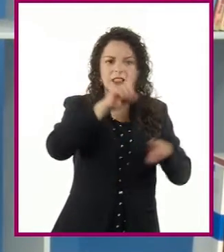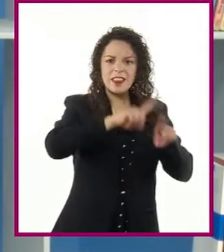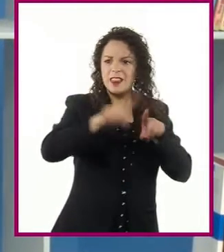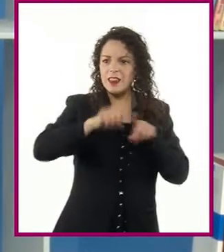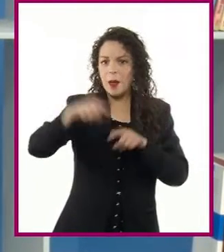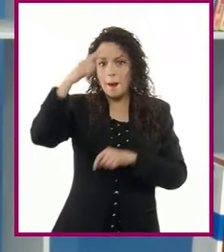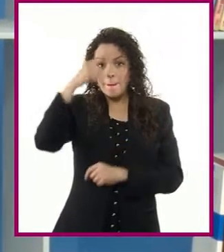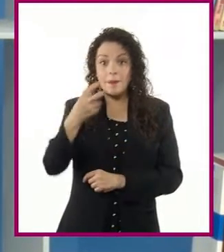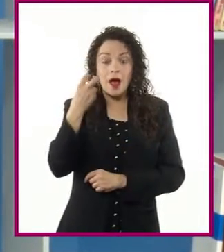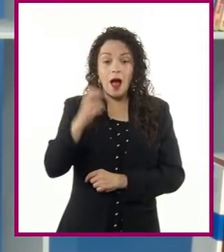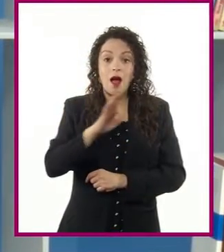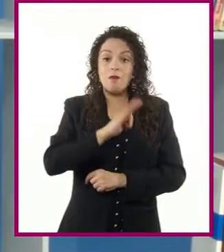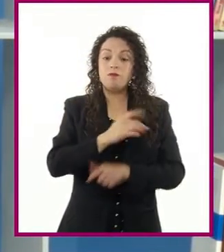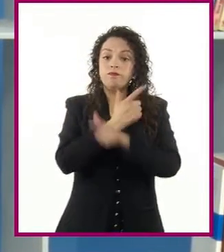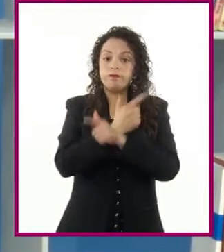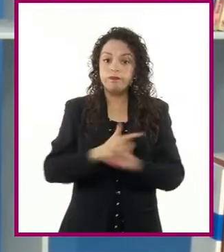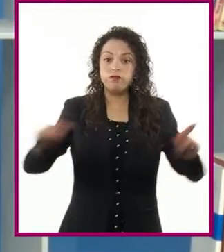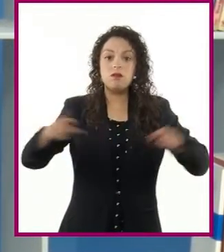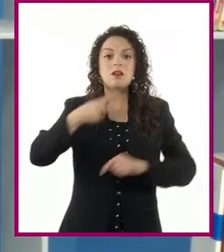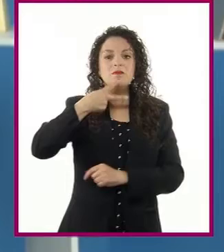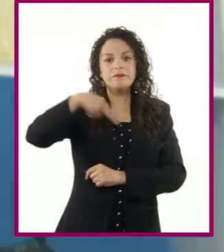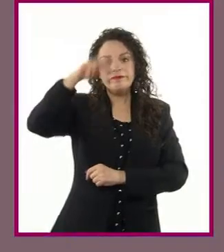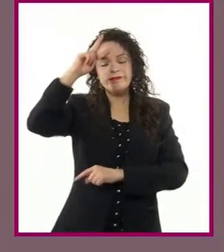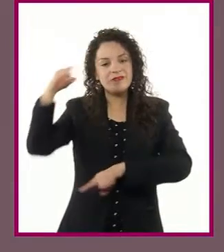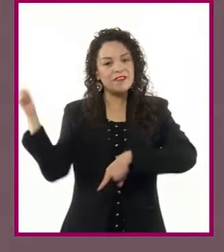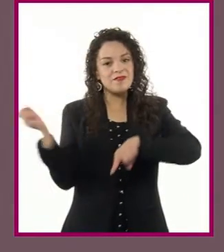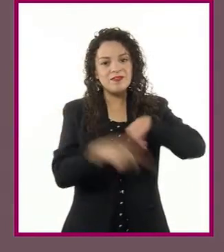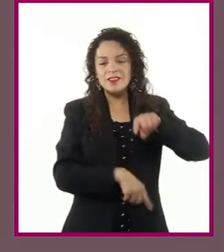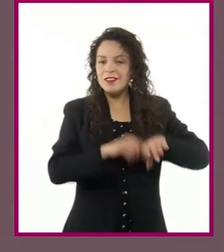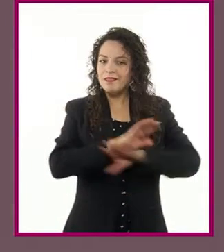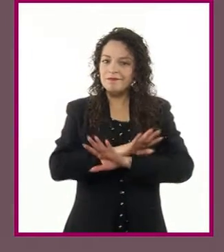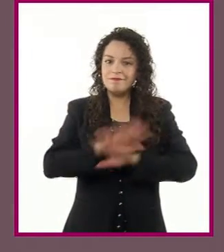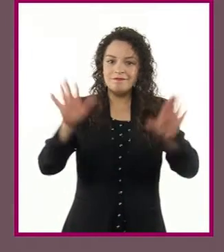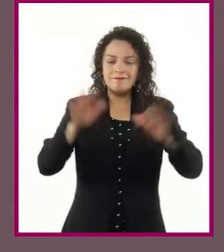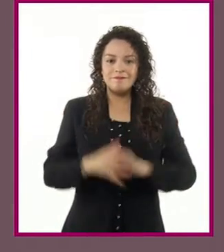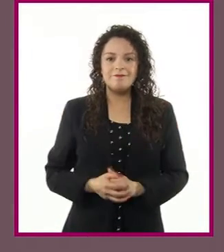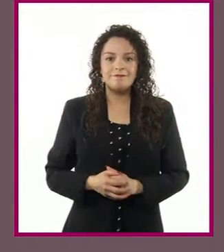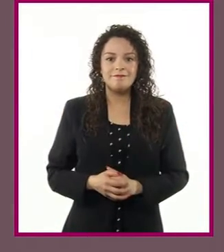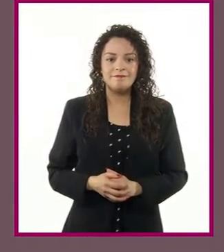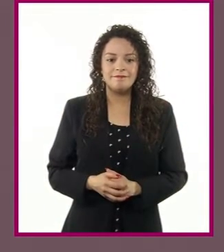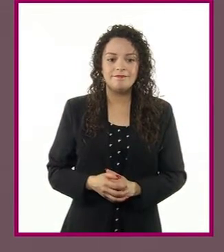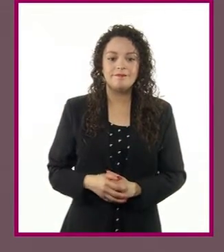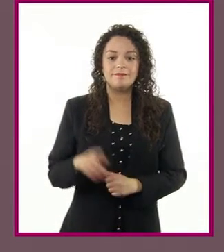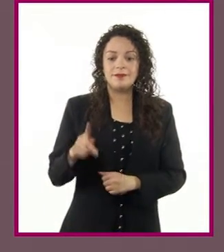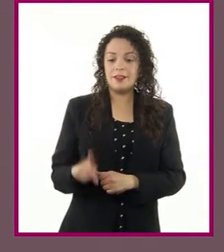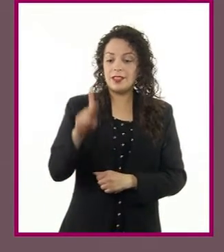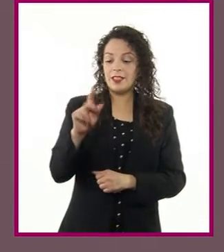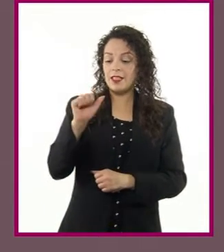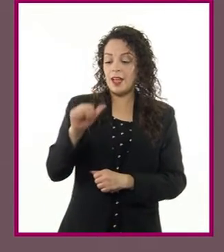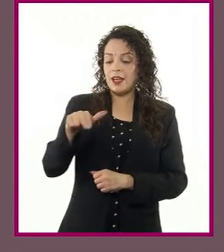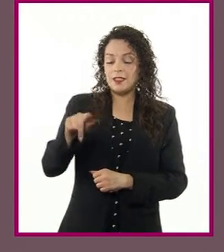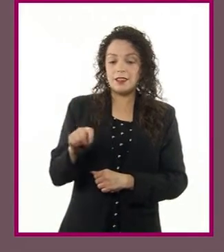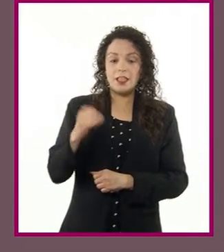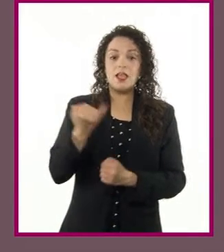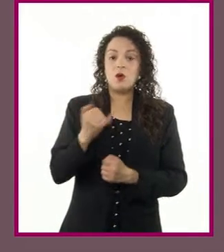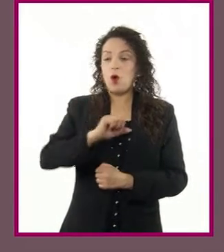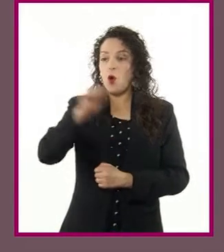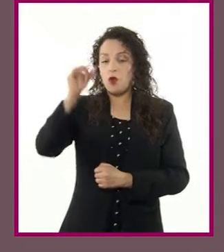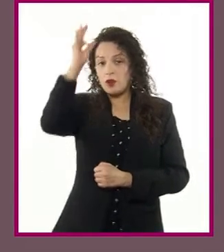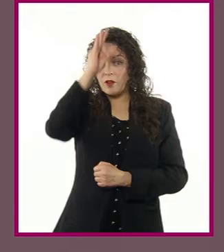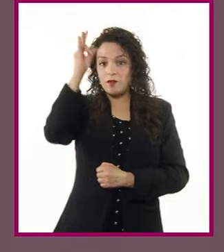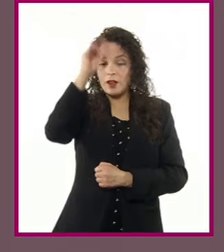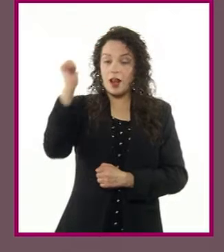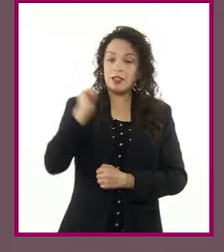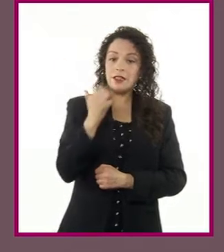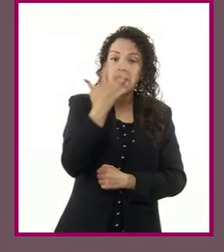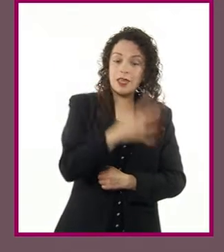para liberarse de la ignorancia y del fanatismo. Sin duda, Kant, como otros filósofos del siglo X